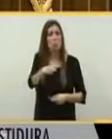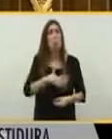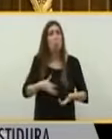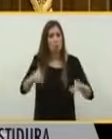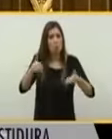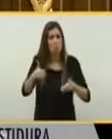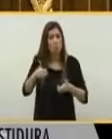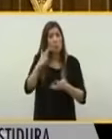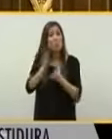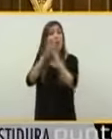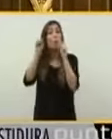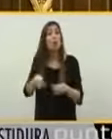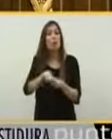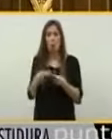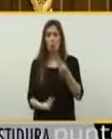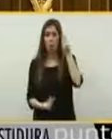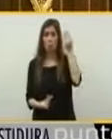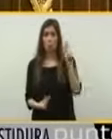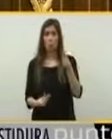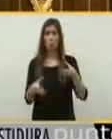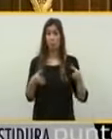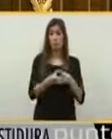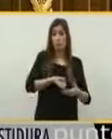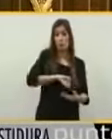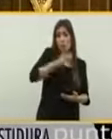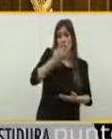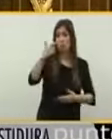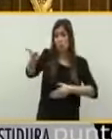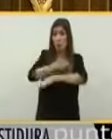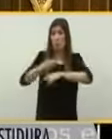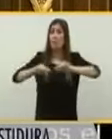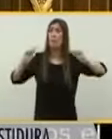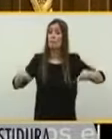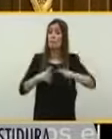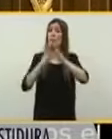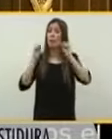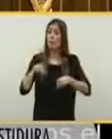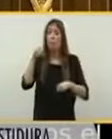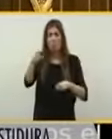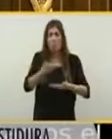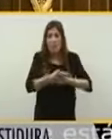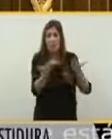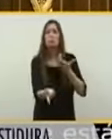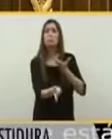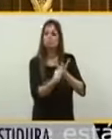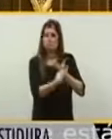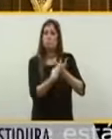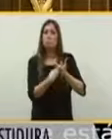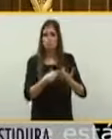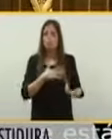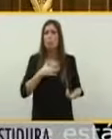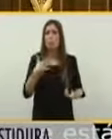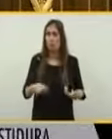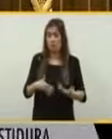de partida el documento que firmamos el Partido Socialista y Ciudadanos y que está abierto al resto de fuerzas políticas durante las